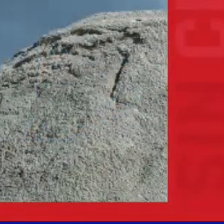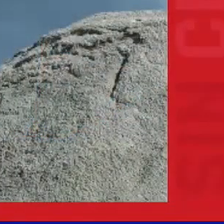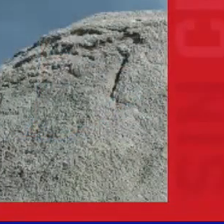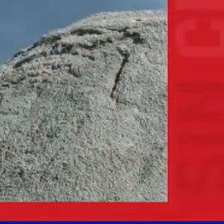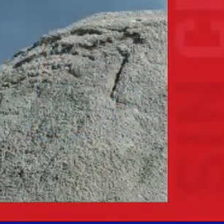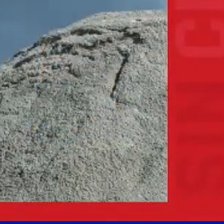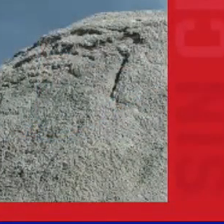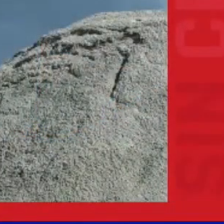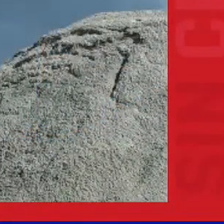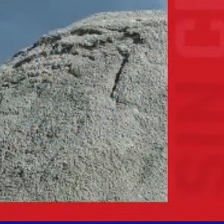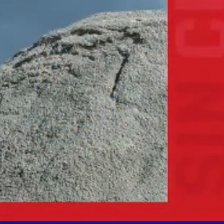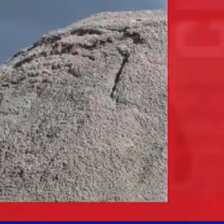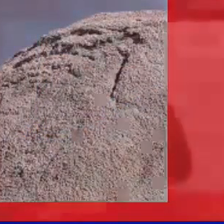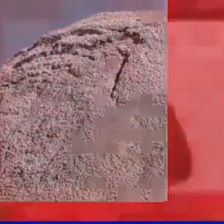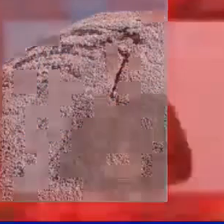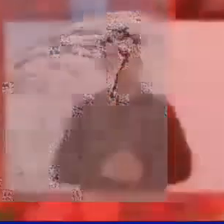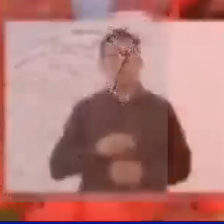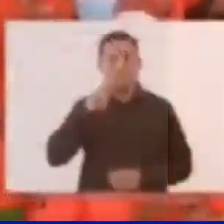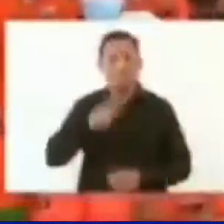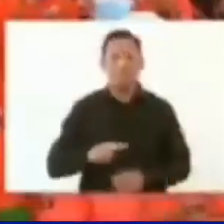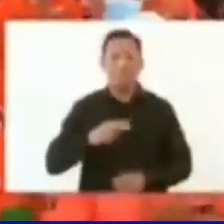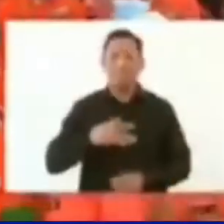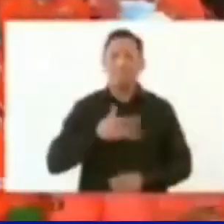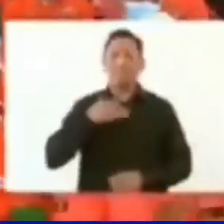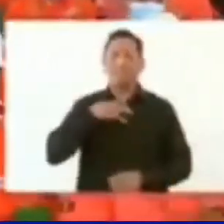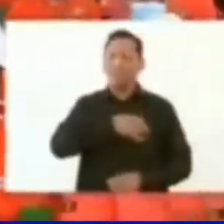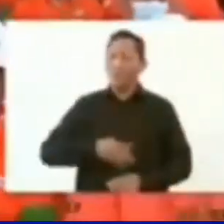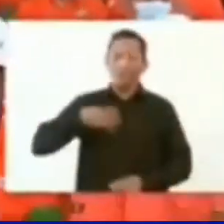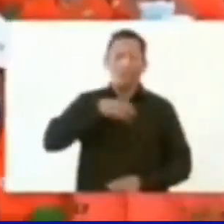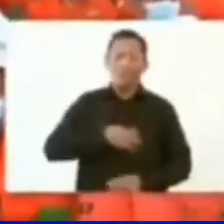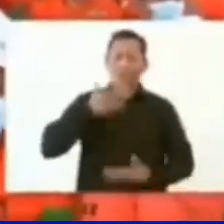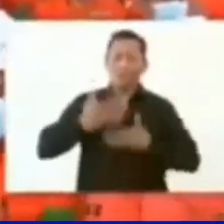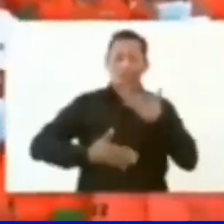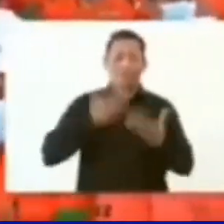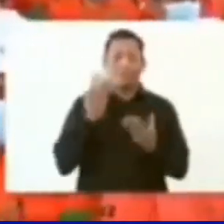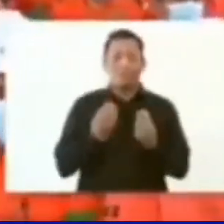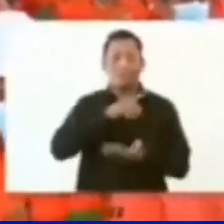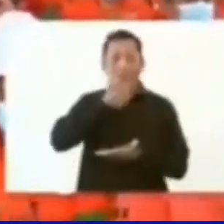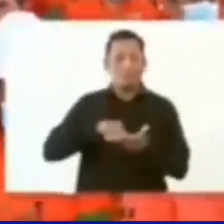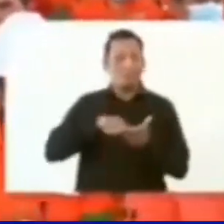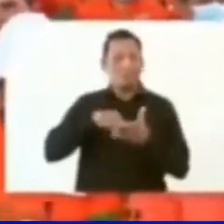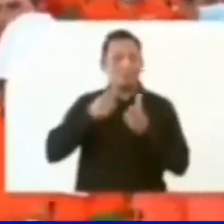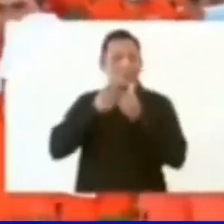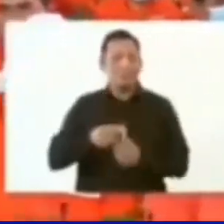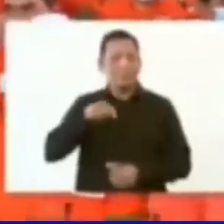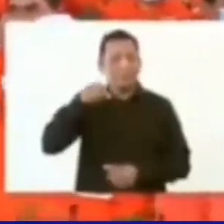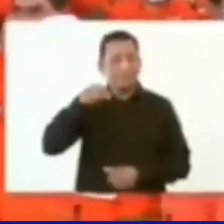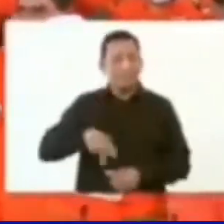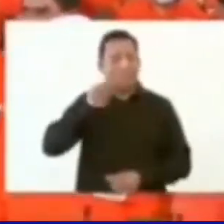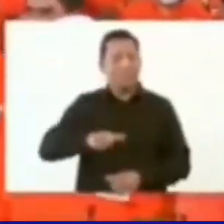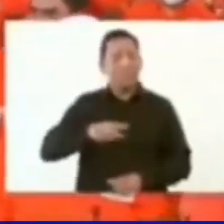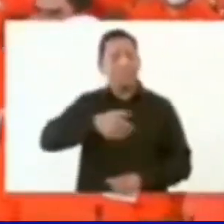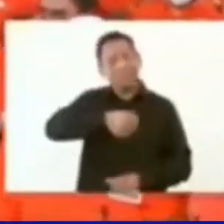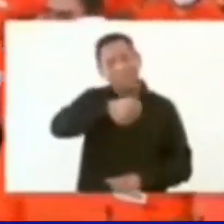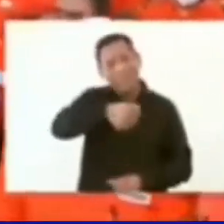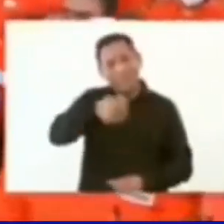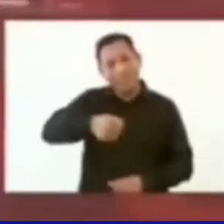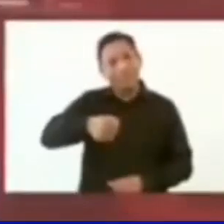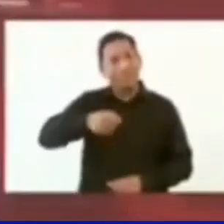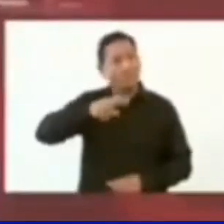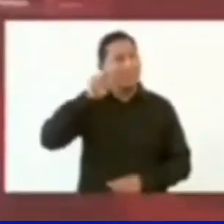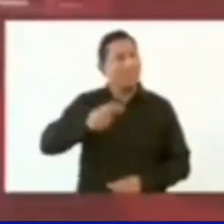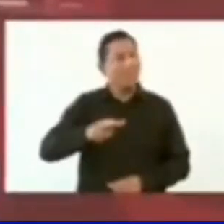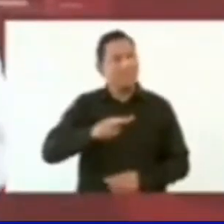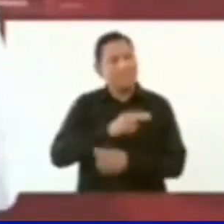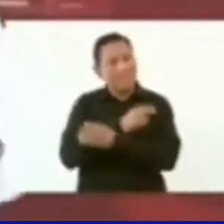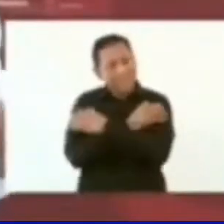es aplastarlos, que va a suceder, sino impulsar el gran proyecto industrial de México hacia el siglo XXI. Y